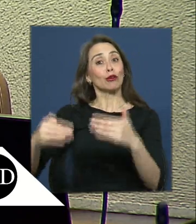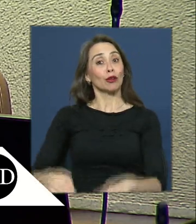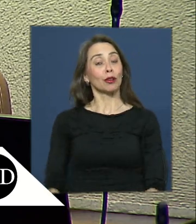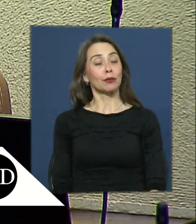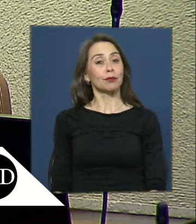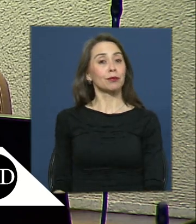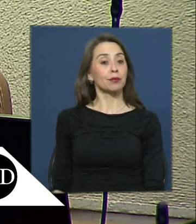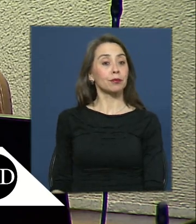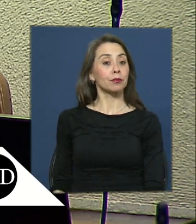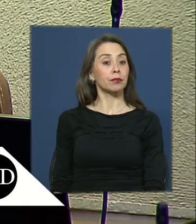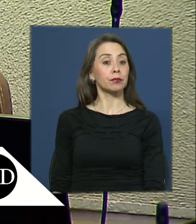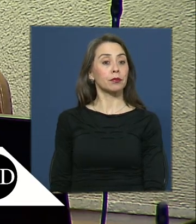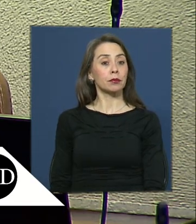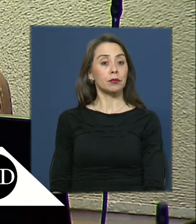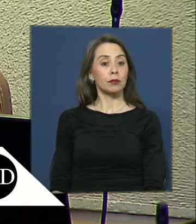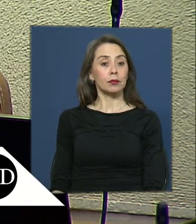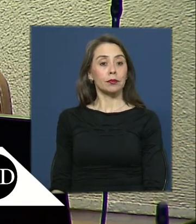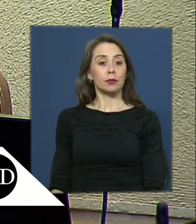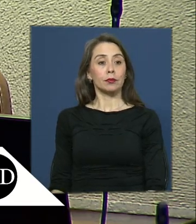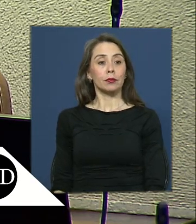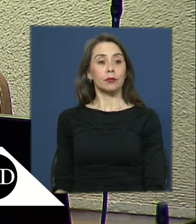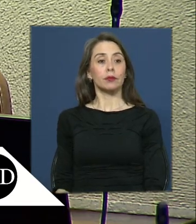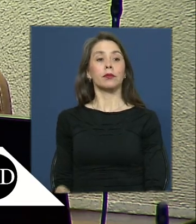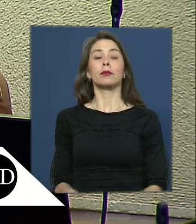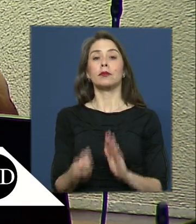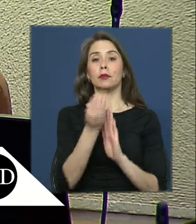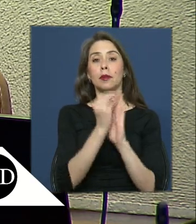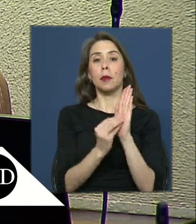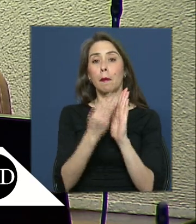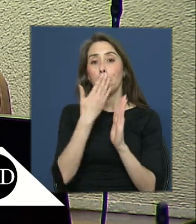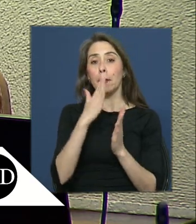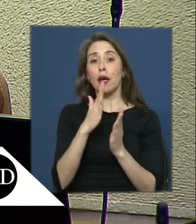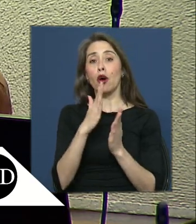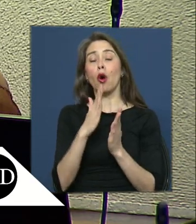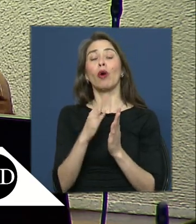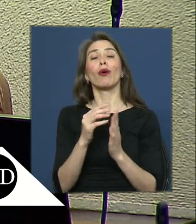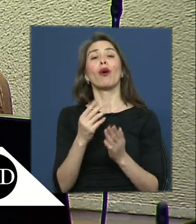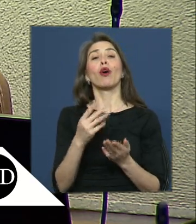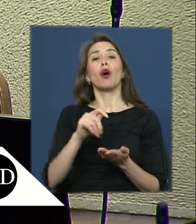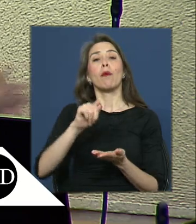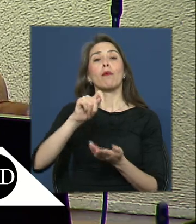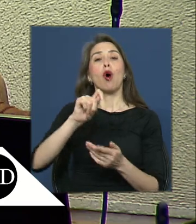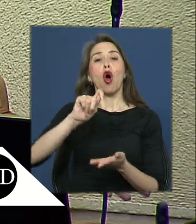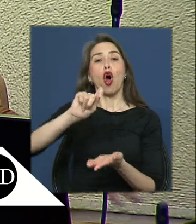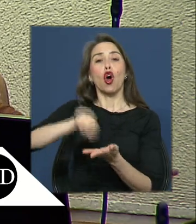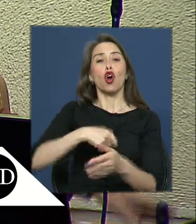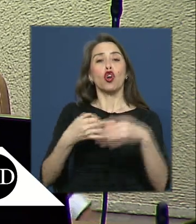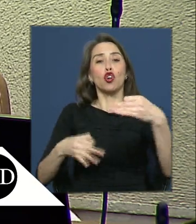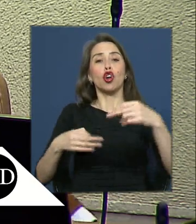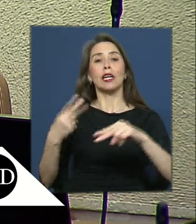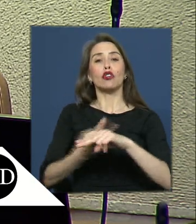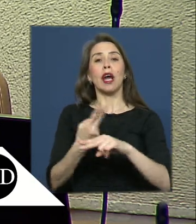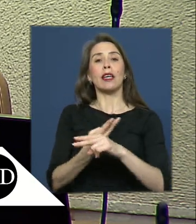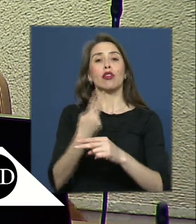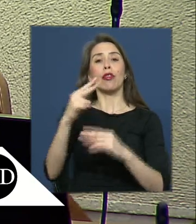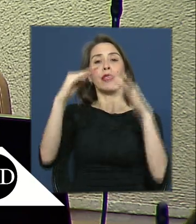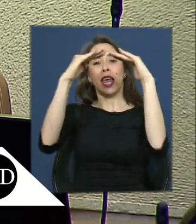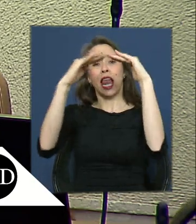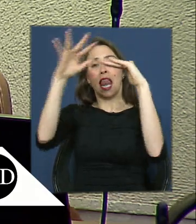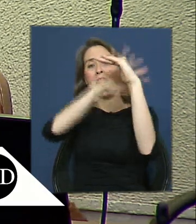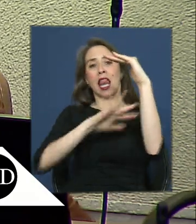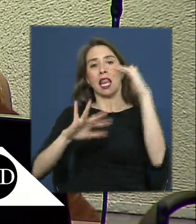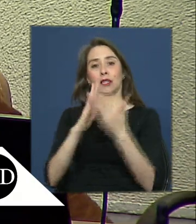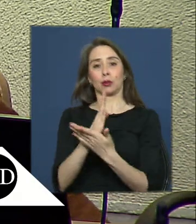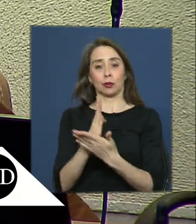quizás es el perfeccionamiento a la regulación de los contratos de arriendo. Primero, no está el